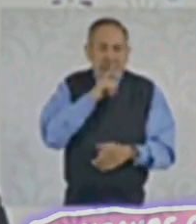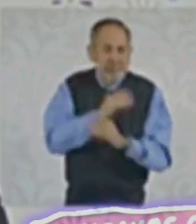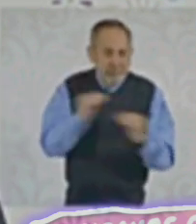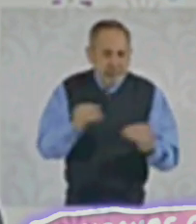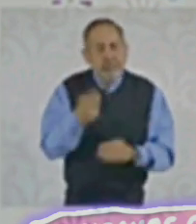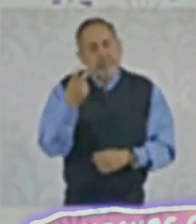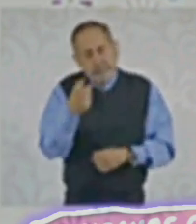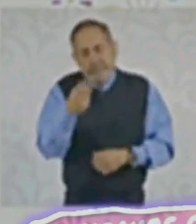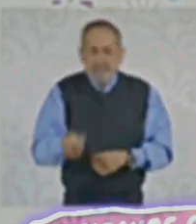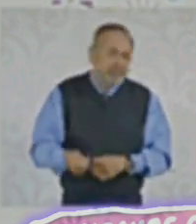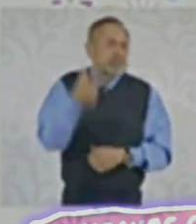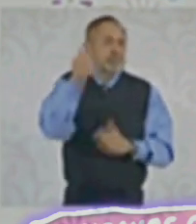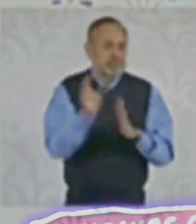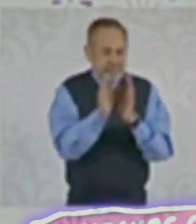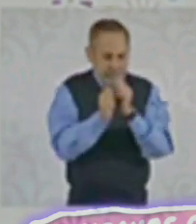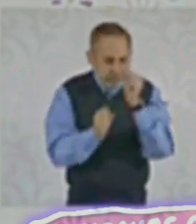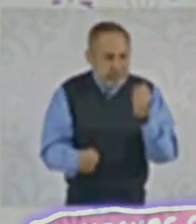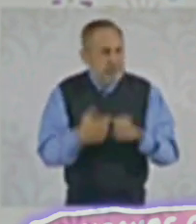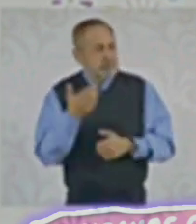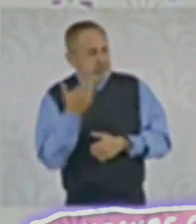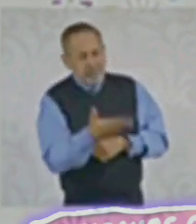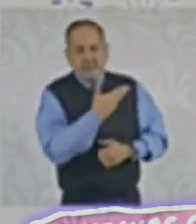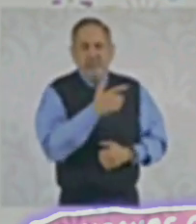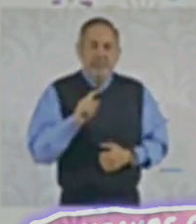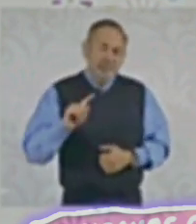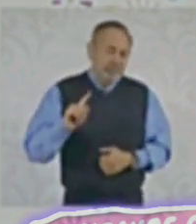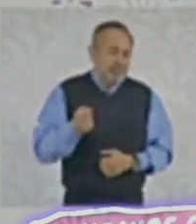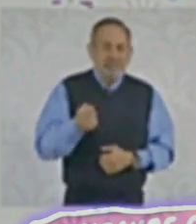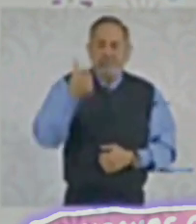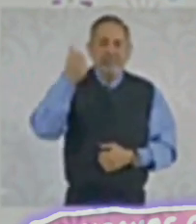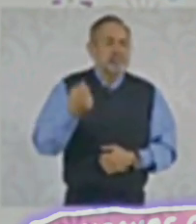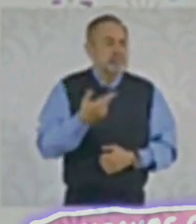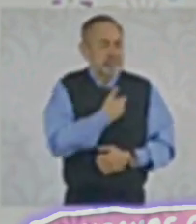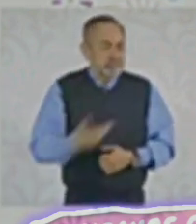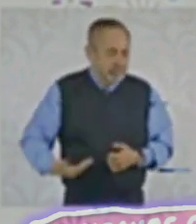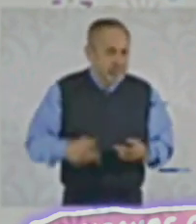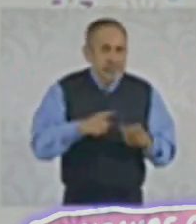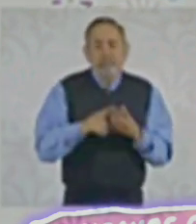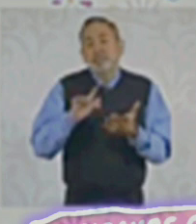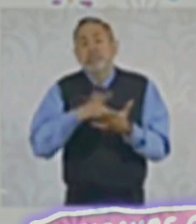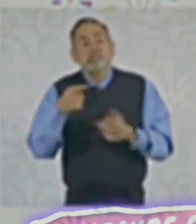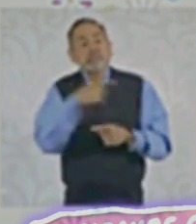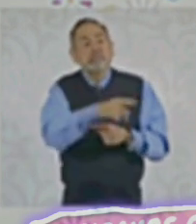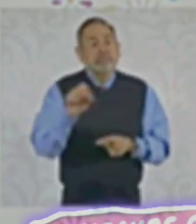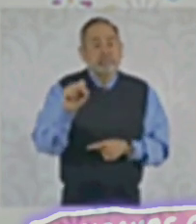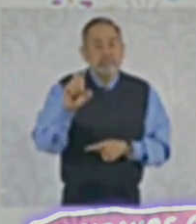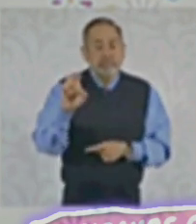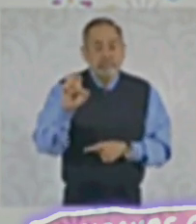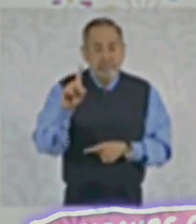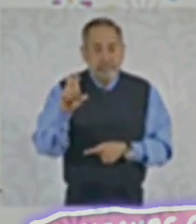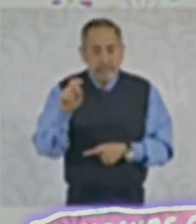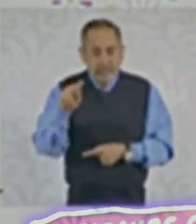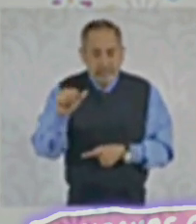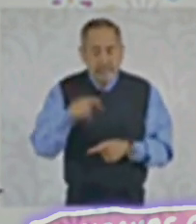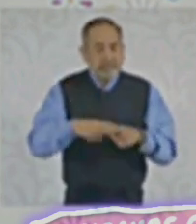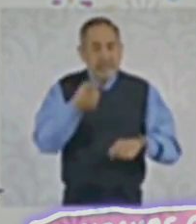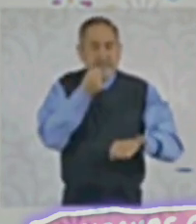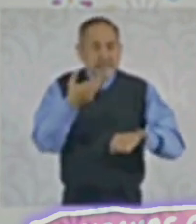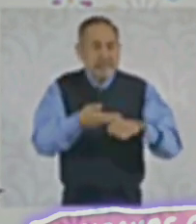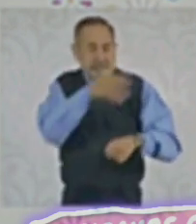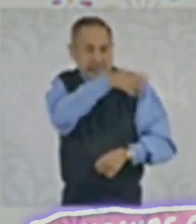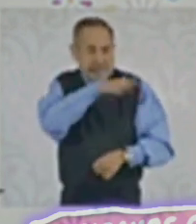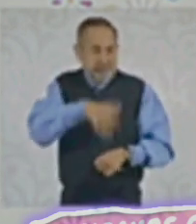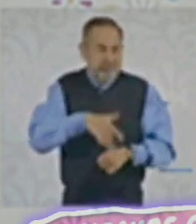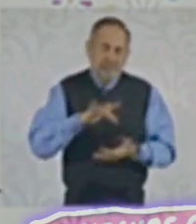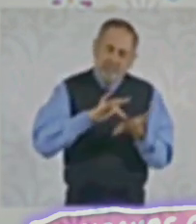celebración, y además pues hay que agradecerle al general secretario, a la Secretaría de la Defensa Nacional por esta